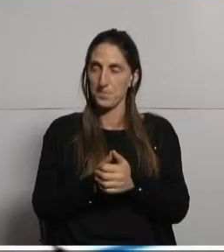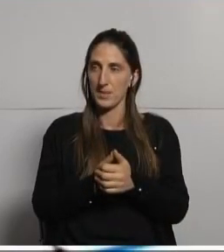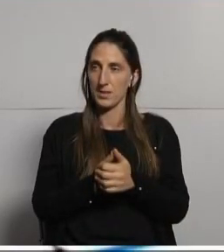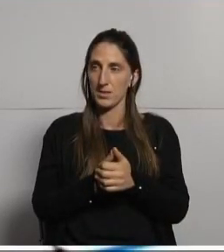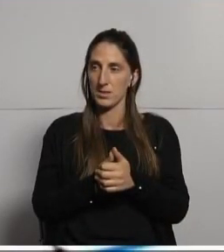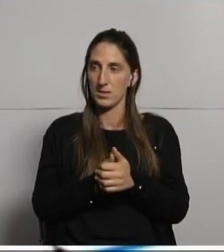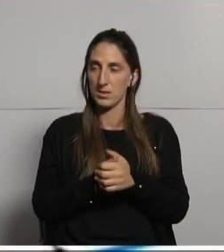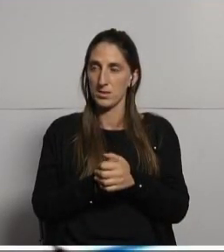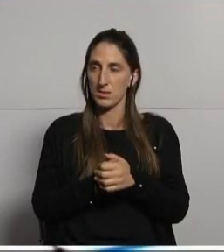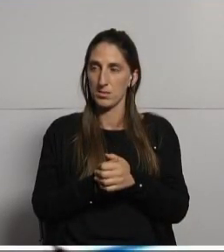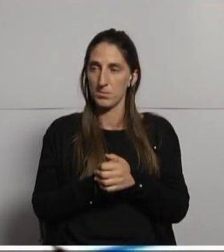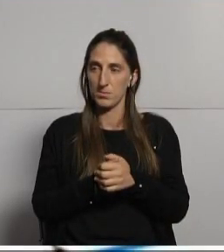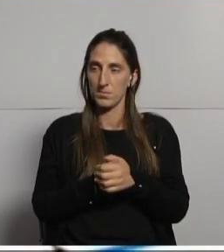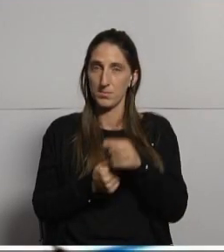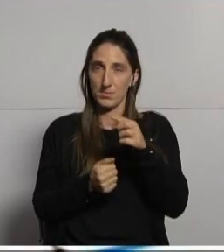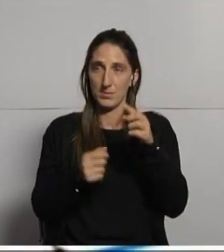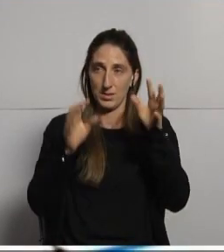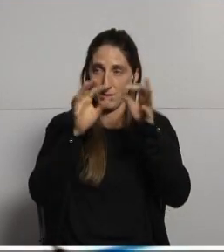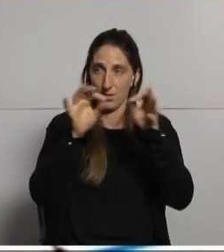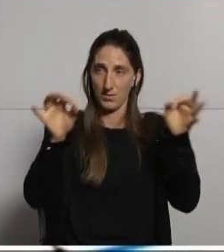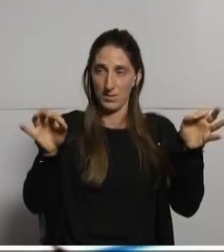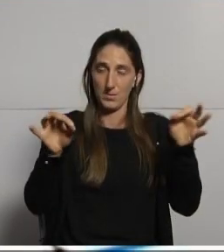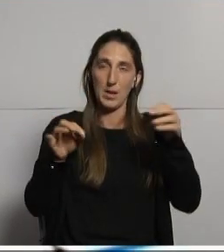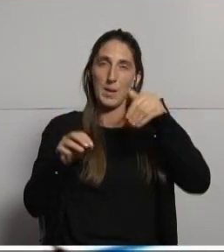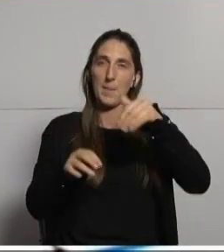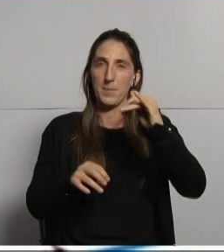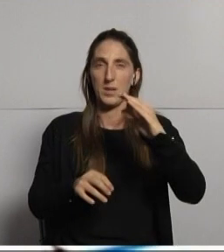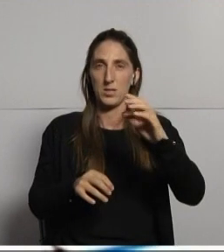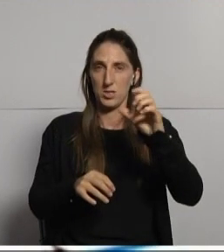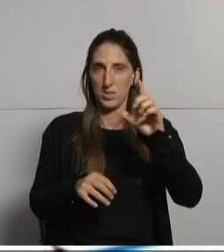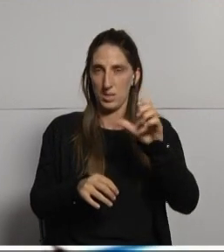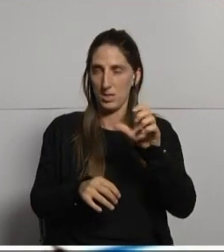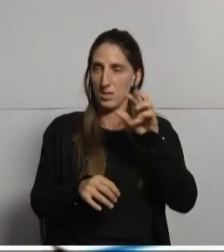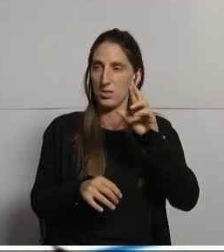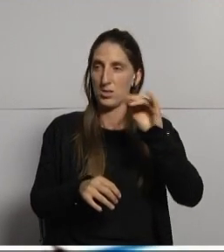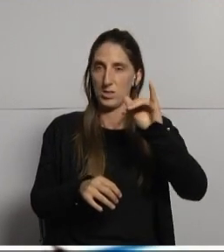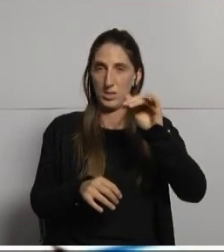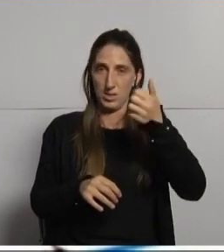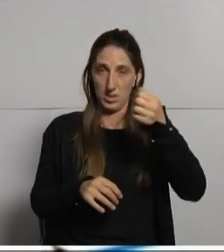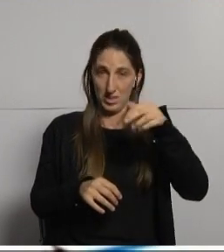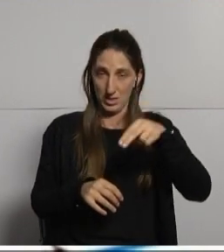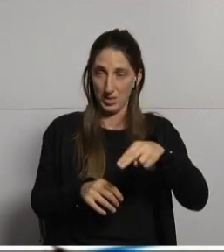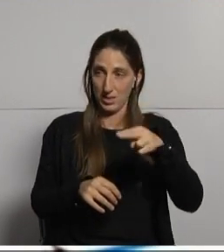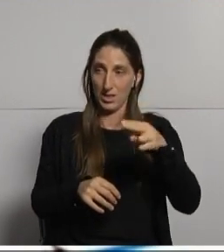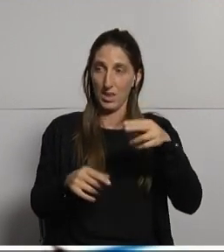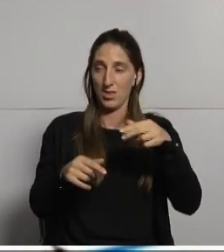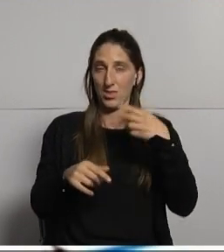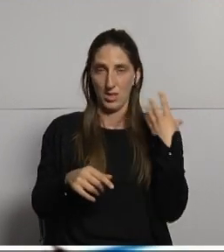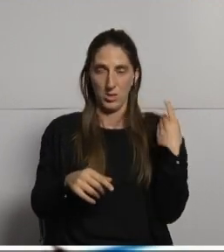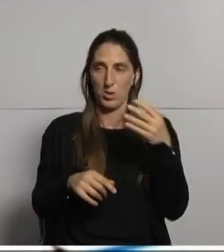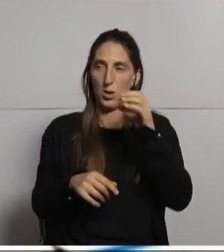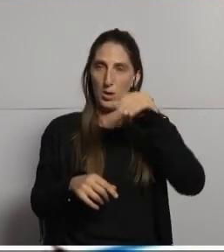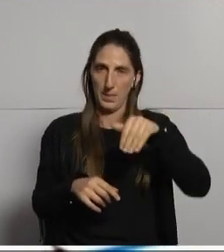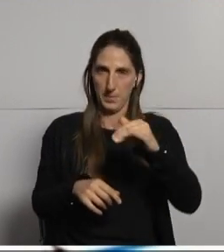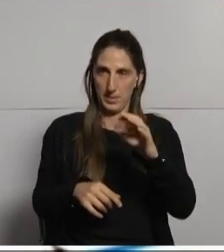bueno, arrancamos con esta frase de Michael Ryan, que es, bueno, director de la OMS, que dice que, bueno, que